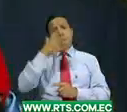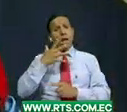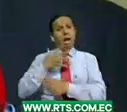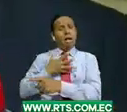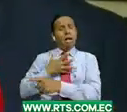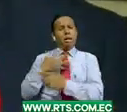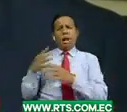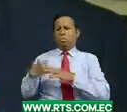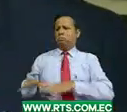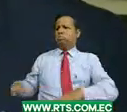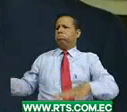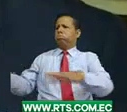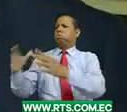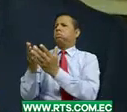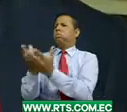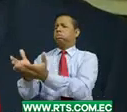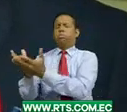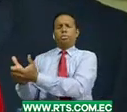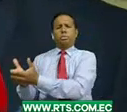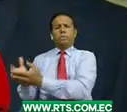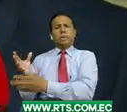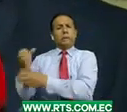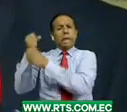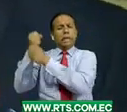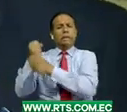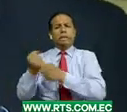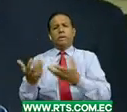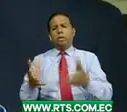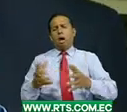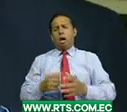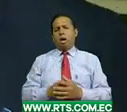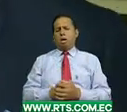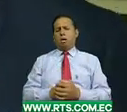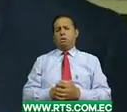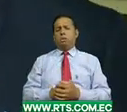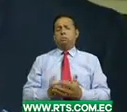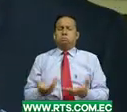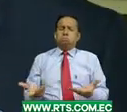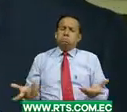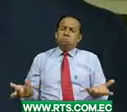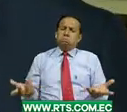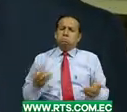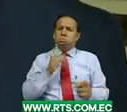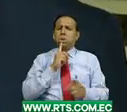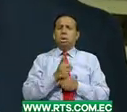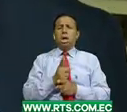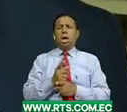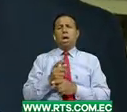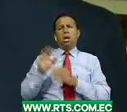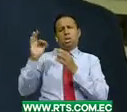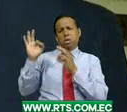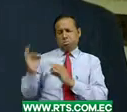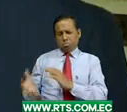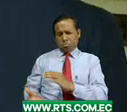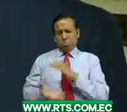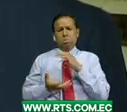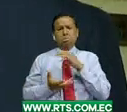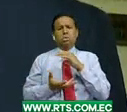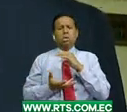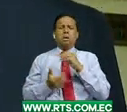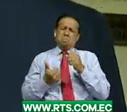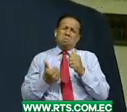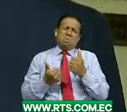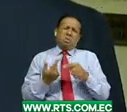¿Cómo está el tema de los números en cuanto a la infraestructura? En cuanto a recursos, son recursos suficientes, pero nunca son los